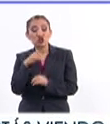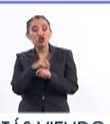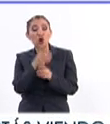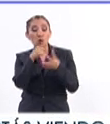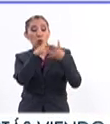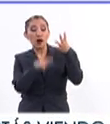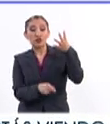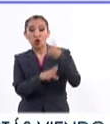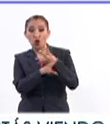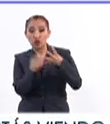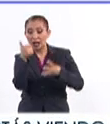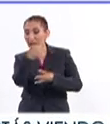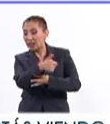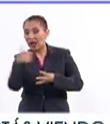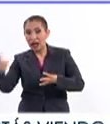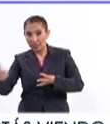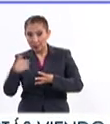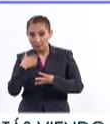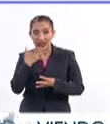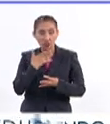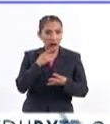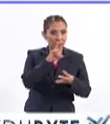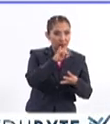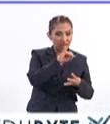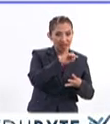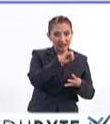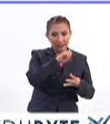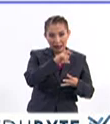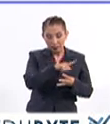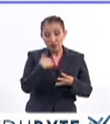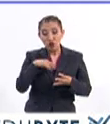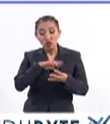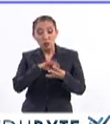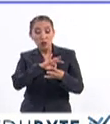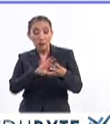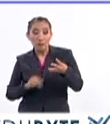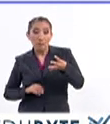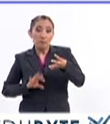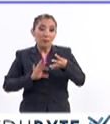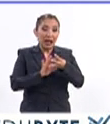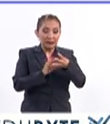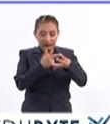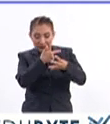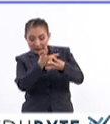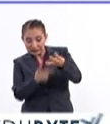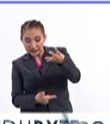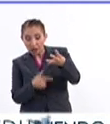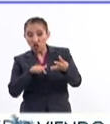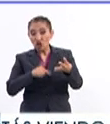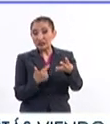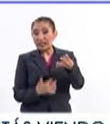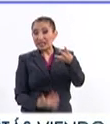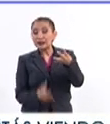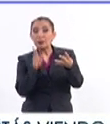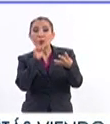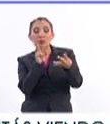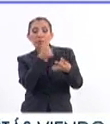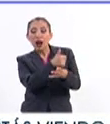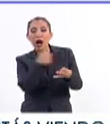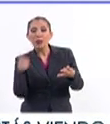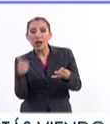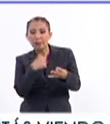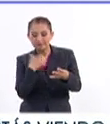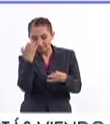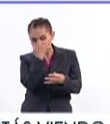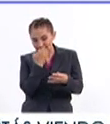solo 4 propiedades de cada uno de estos combustibles. Sin embargo, nosotros podemos tener entre 12 y 15 pruebas para cada uno